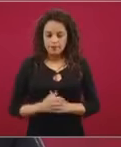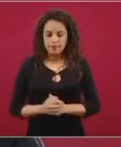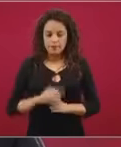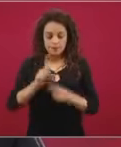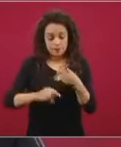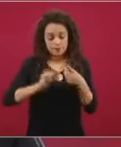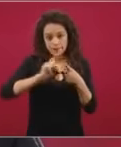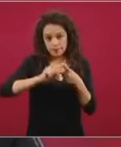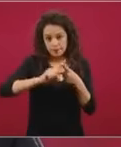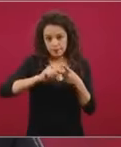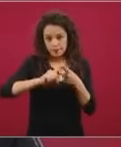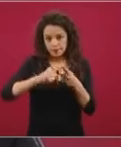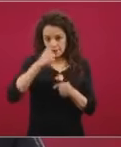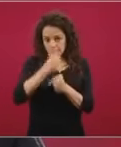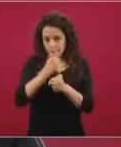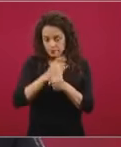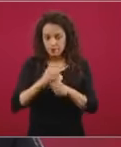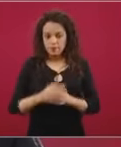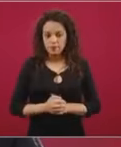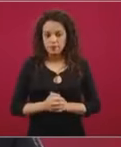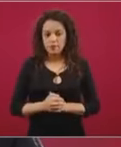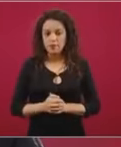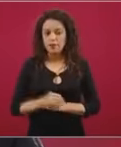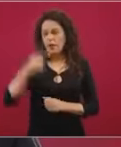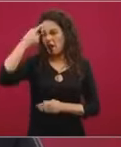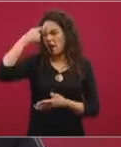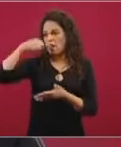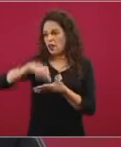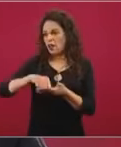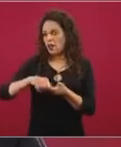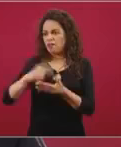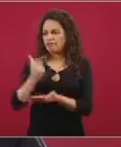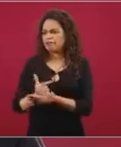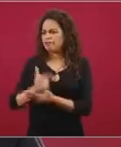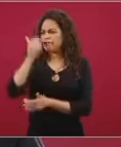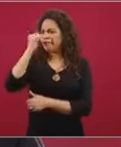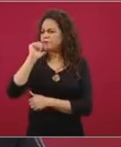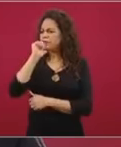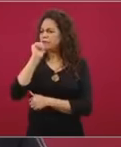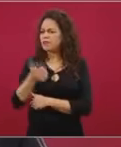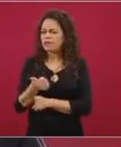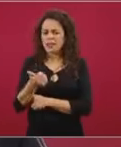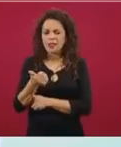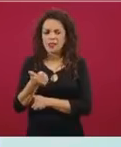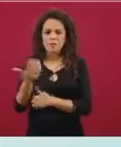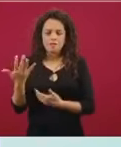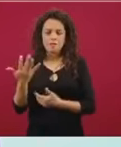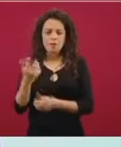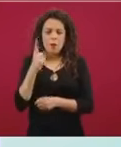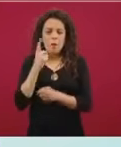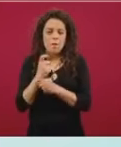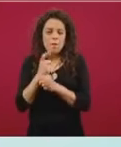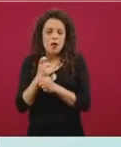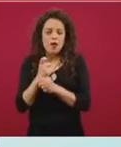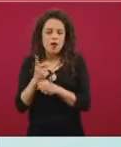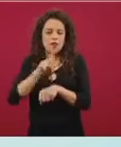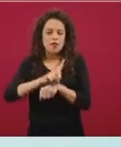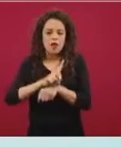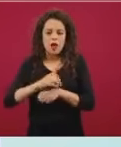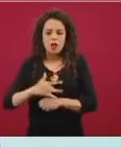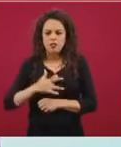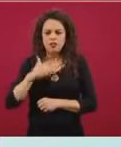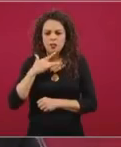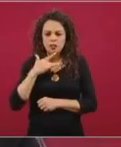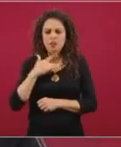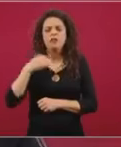la percepción de que la enfermedad no es grave. Llega el primer día, se padece los síntomas, fiebre, tos, dolor